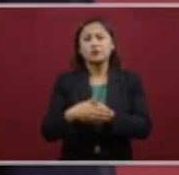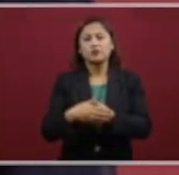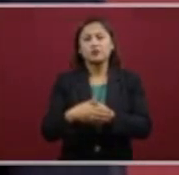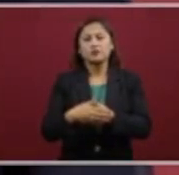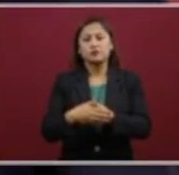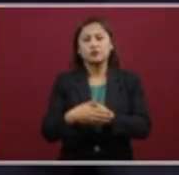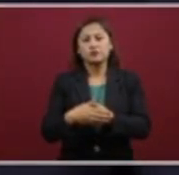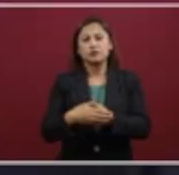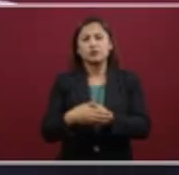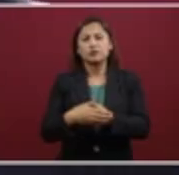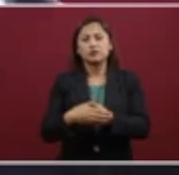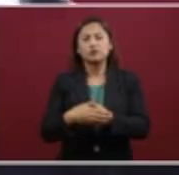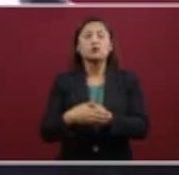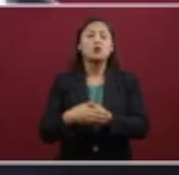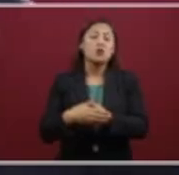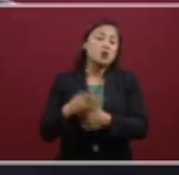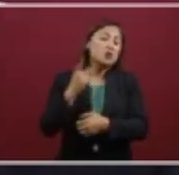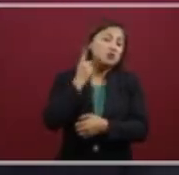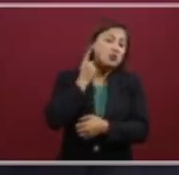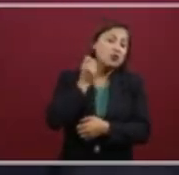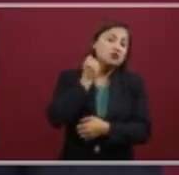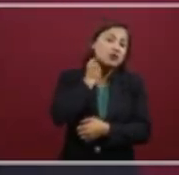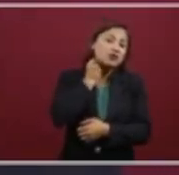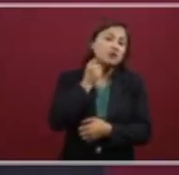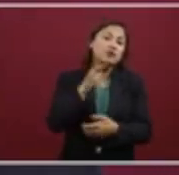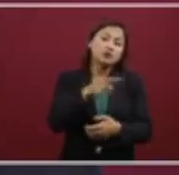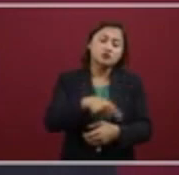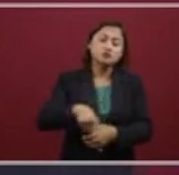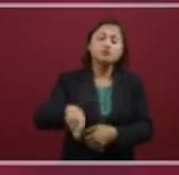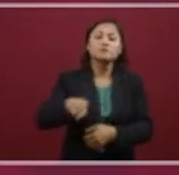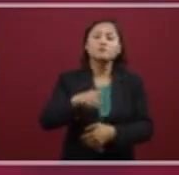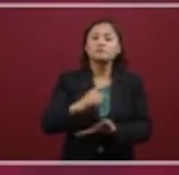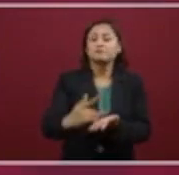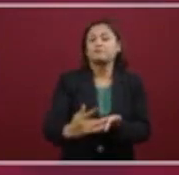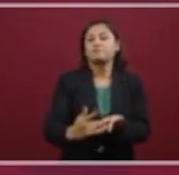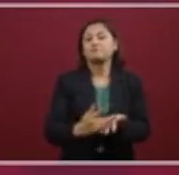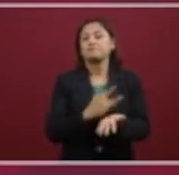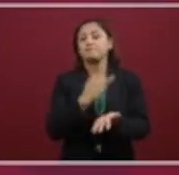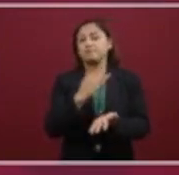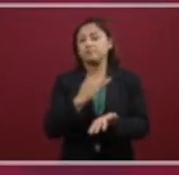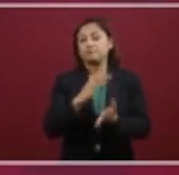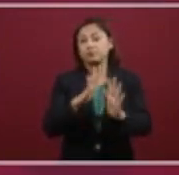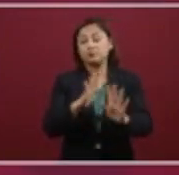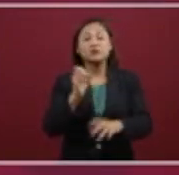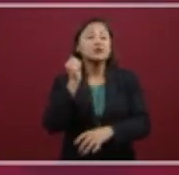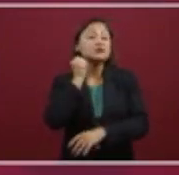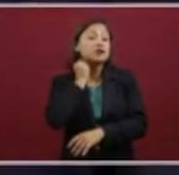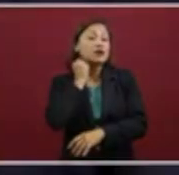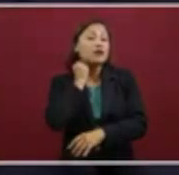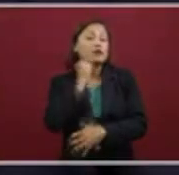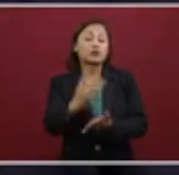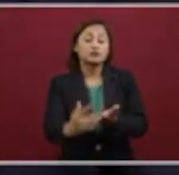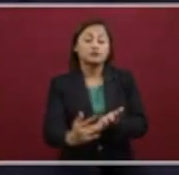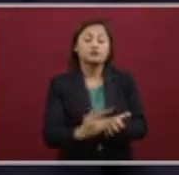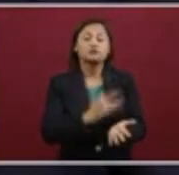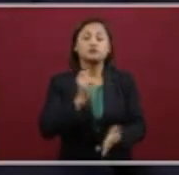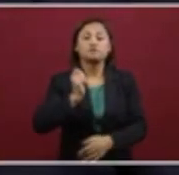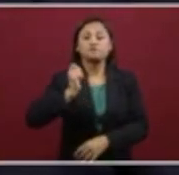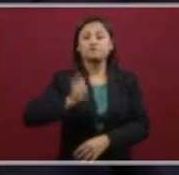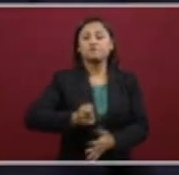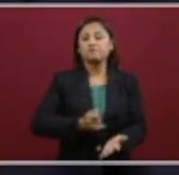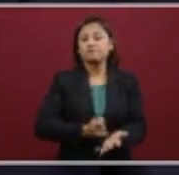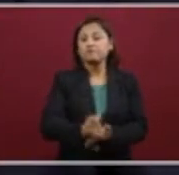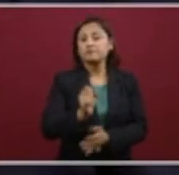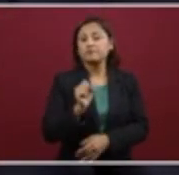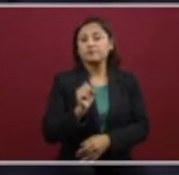los legisladores mexicanos van a respaldar, en este caso los senadores, la aprobación